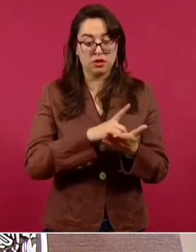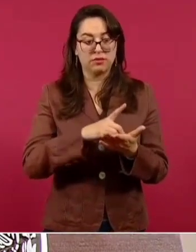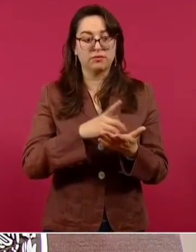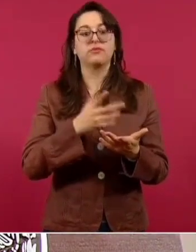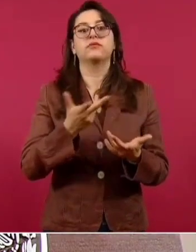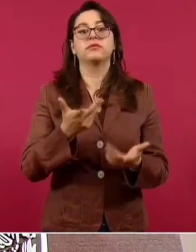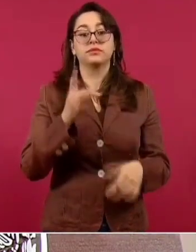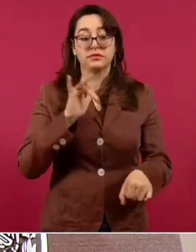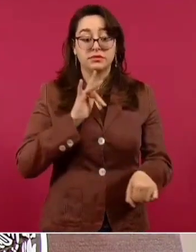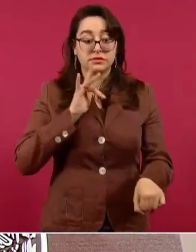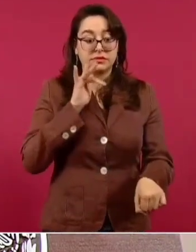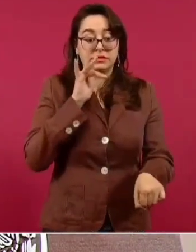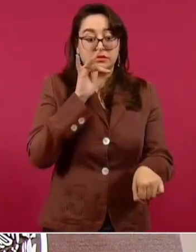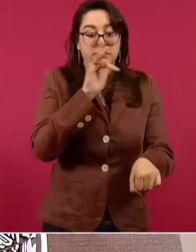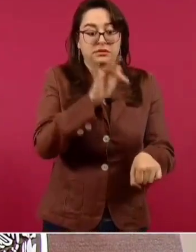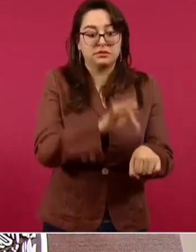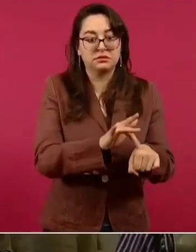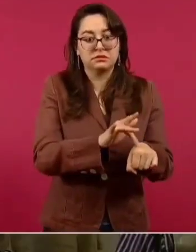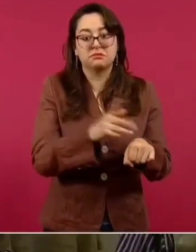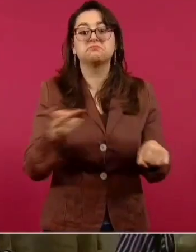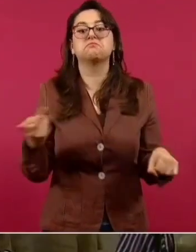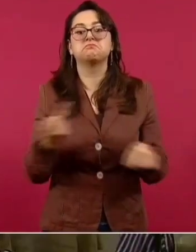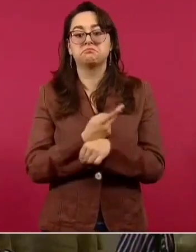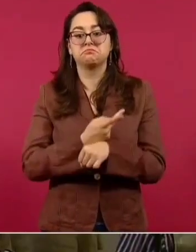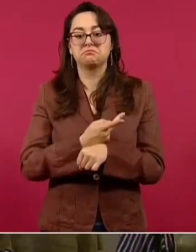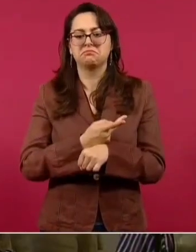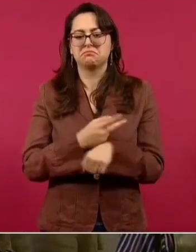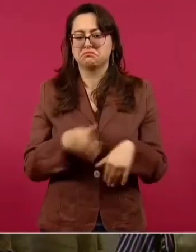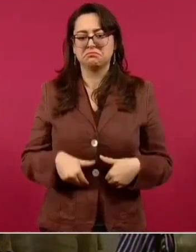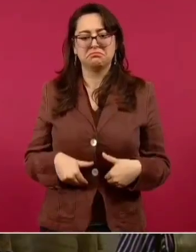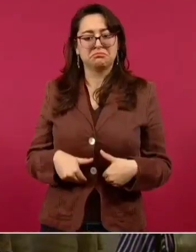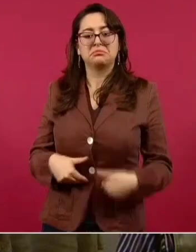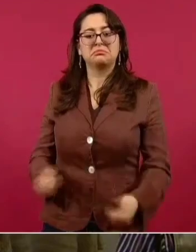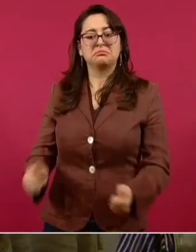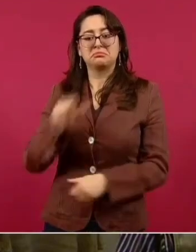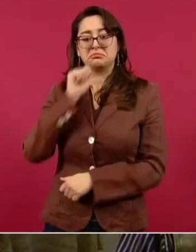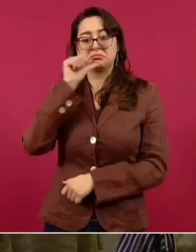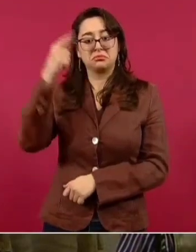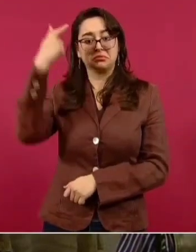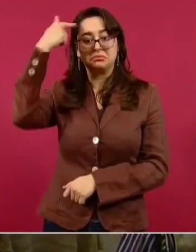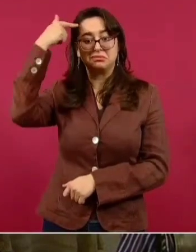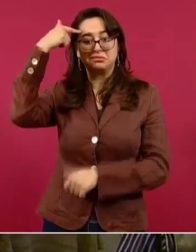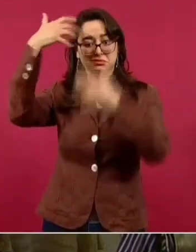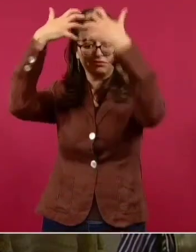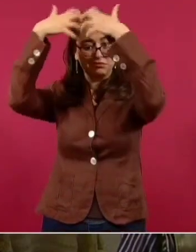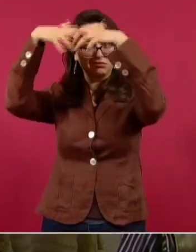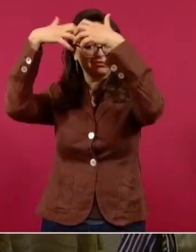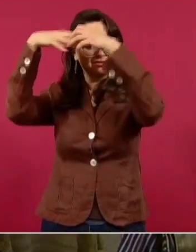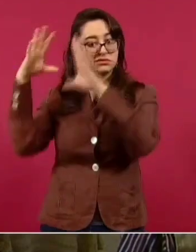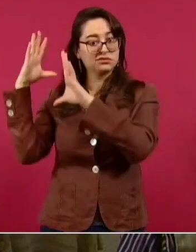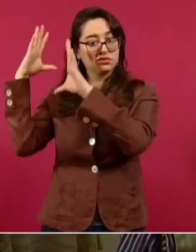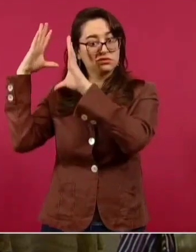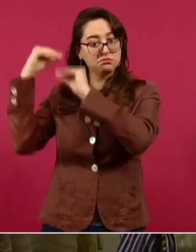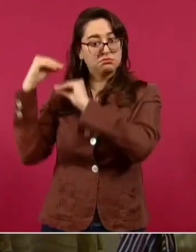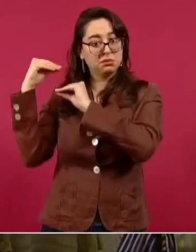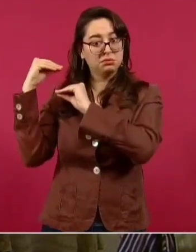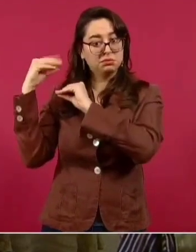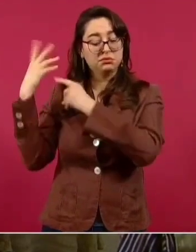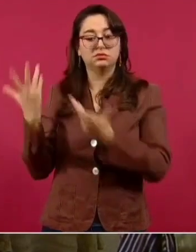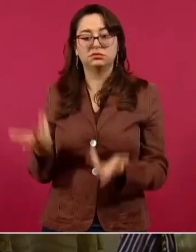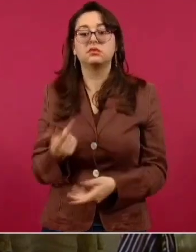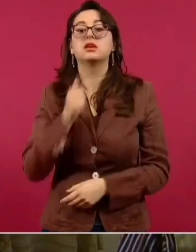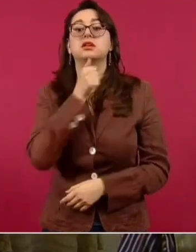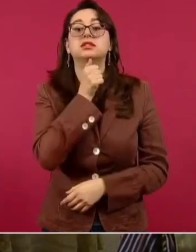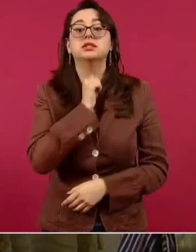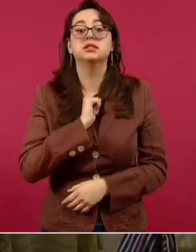apetito. La persona adicta no tiene apetito, está desinteresada en alimentarse o en beber agua, incluso en hidratarse, y